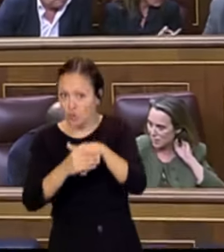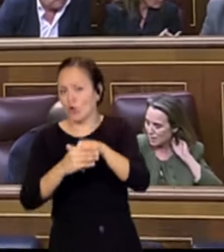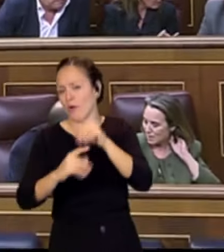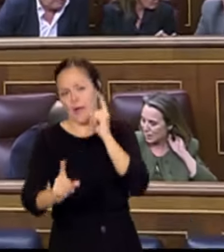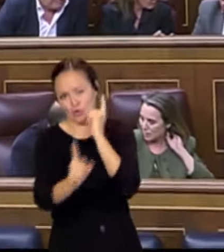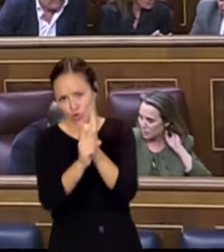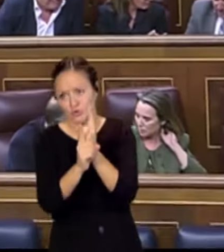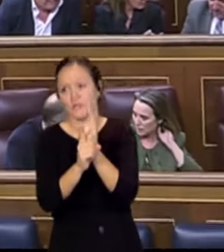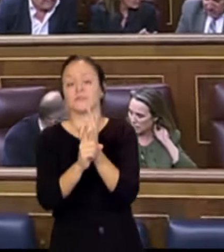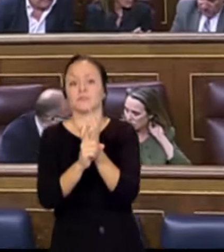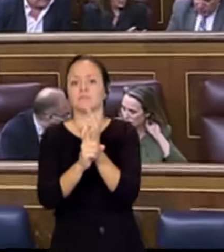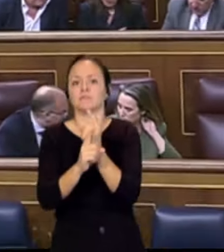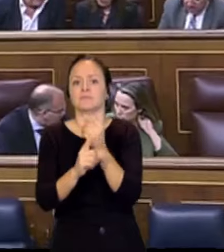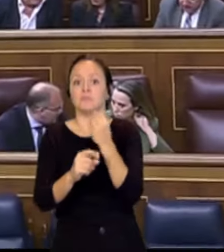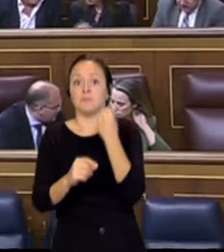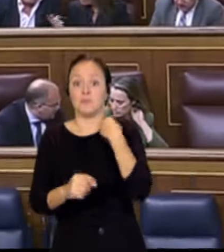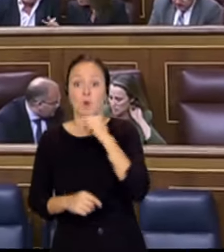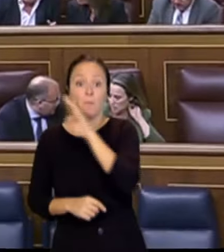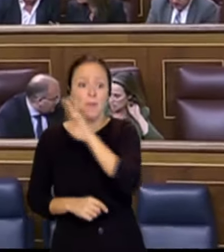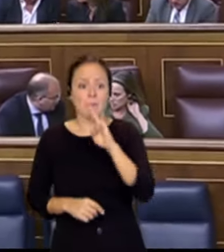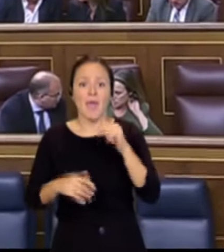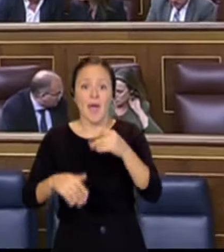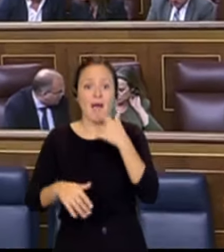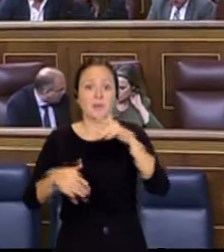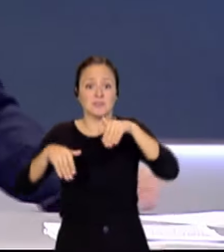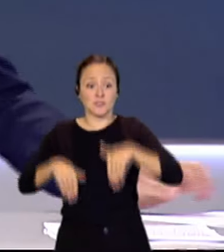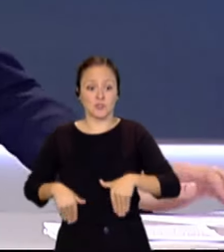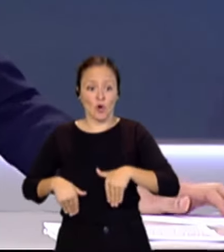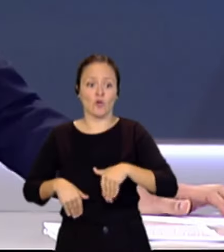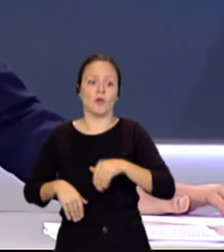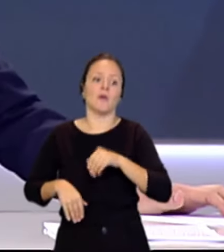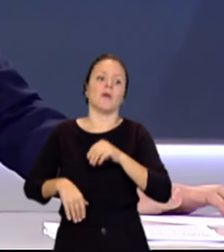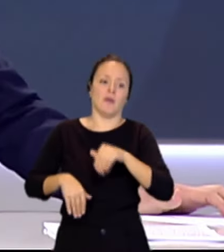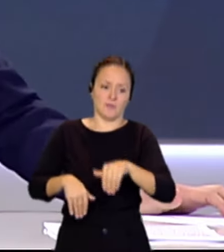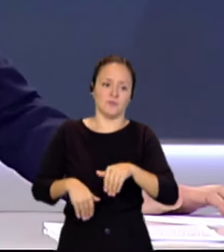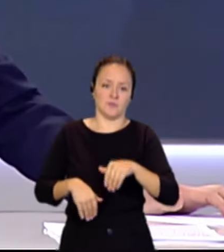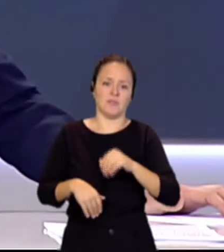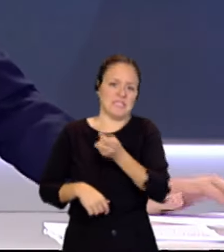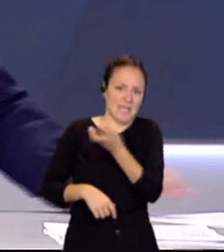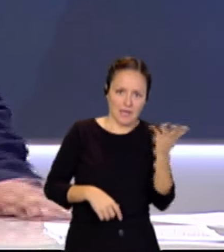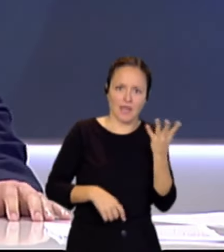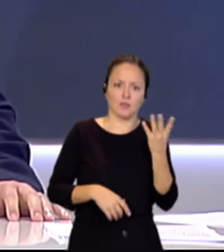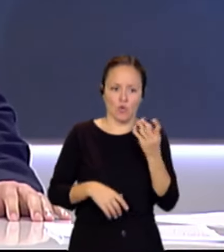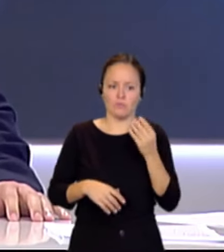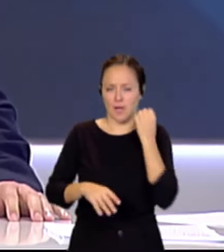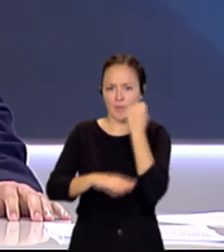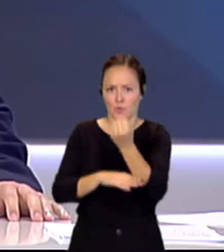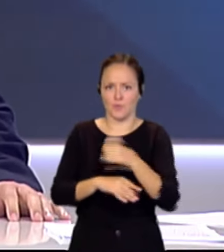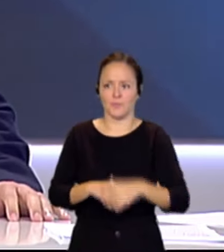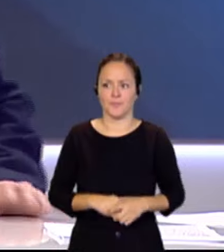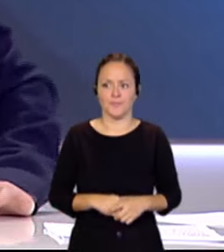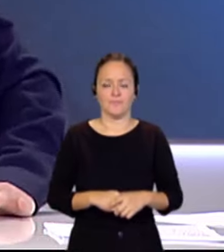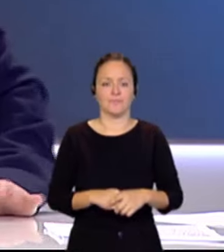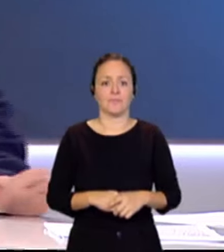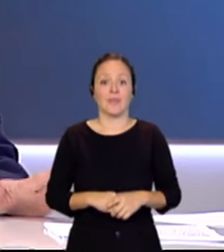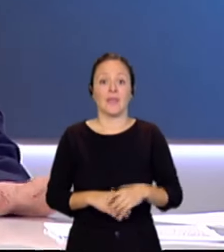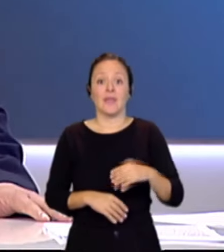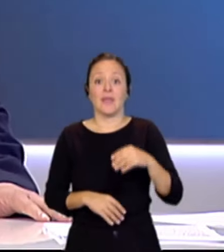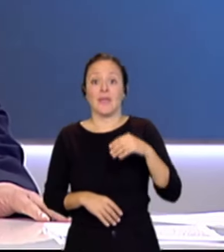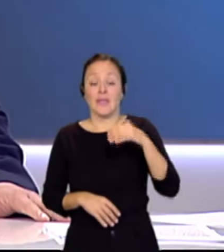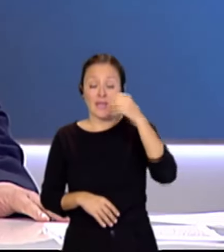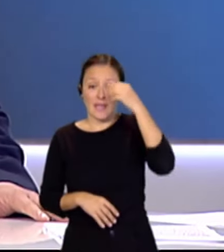del PP y el voto en contra del resto de fuerzas Pues en el parlamento de Canarias el presidente Fernando clavijo ha explicado a